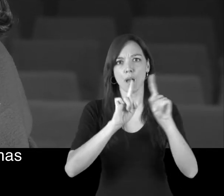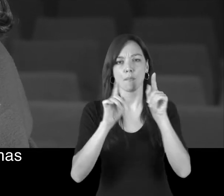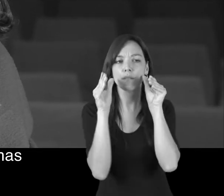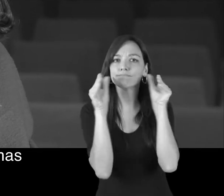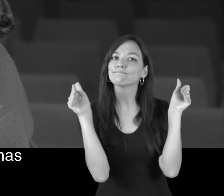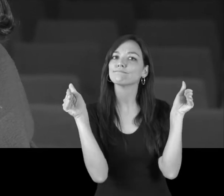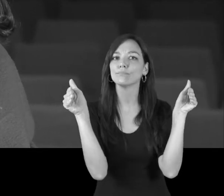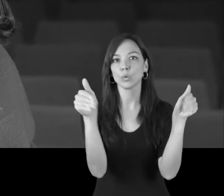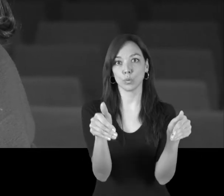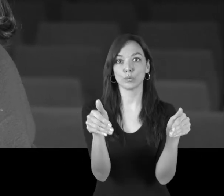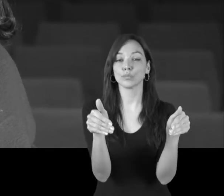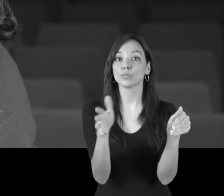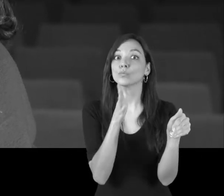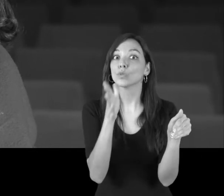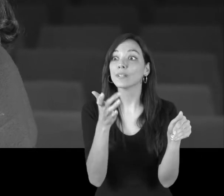con discapacidad,